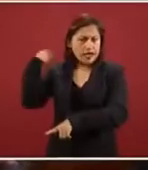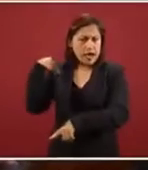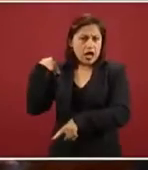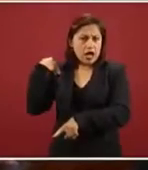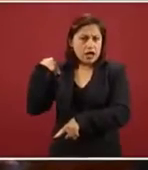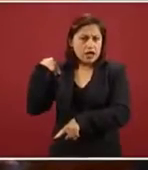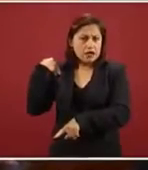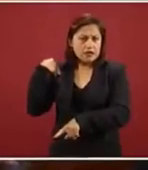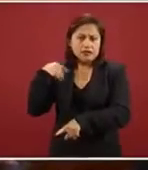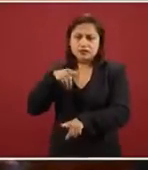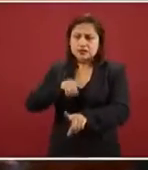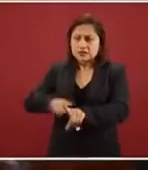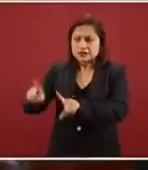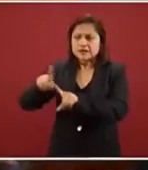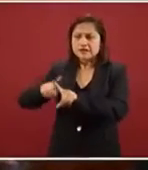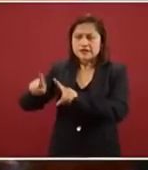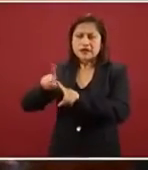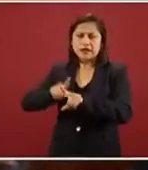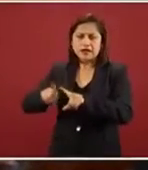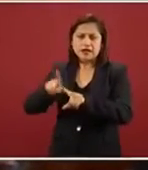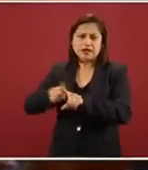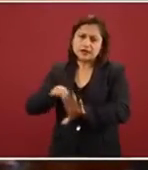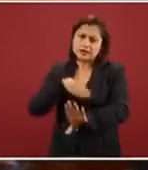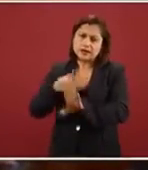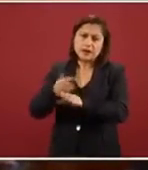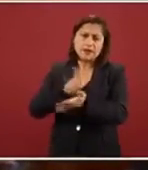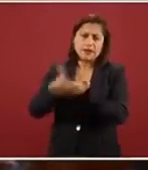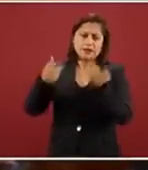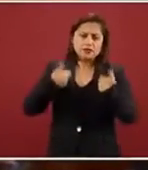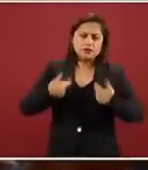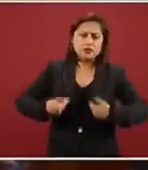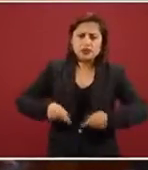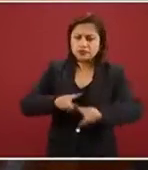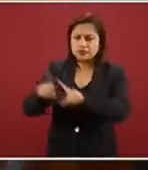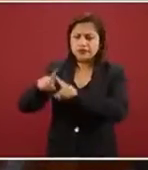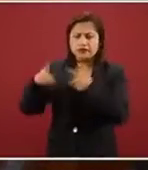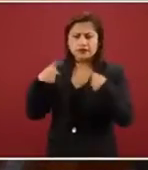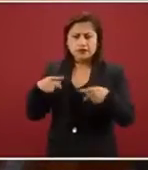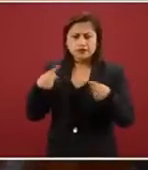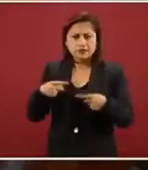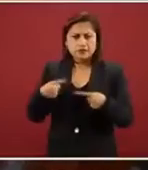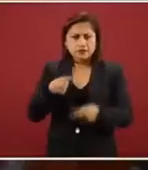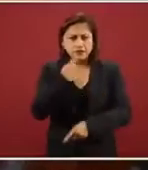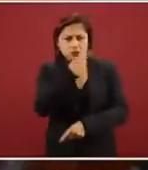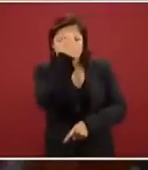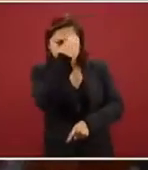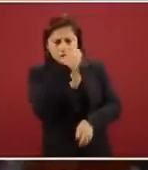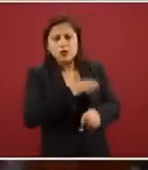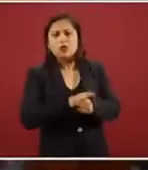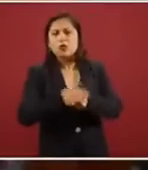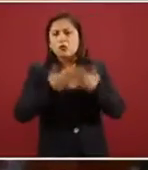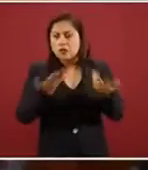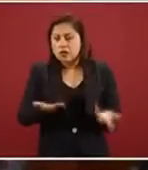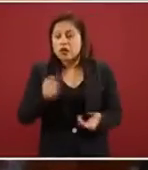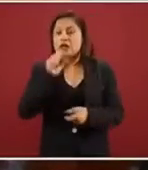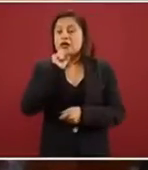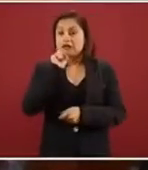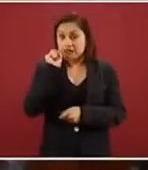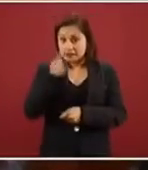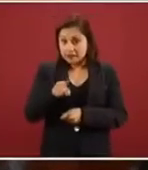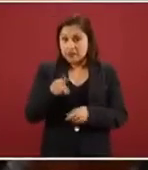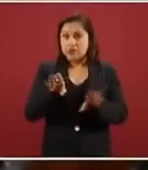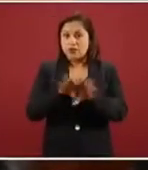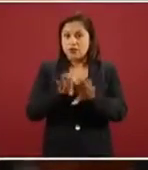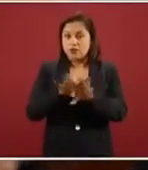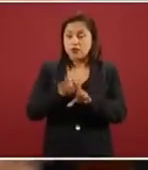de delitos y violaciones de derechos humanos? ¿Y cuál sería, porque a esta forma de operar en la